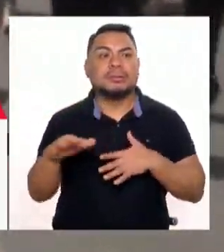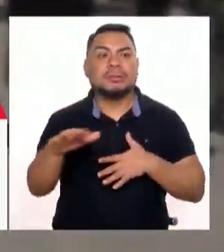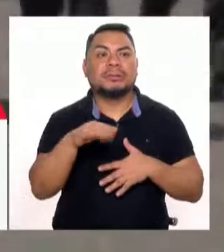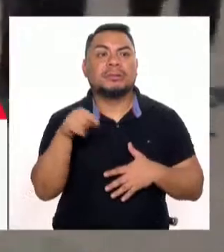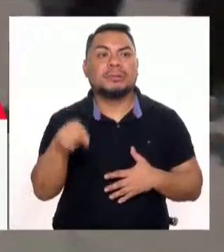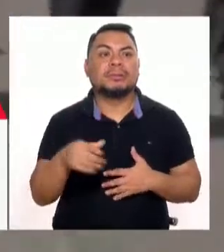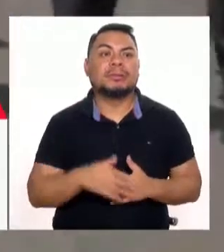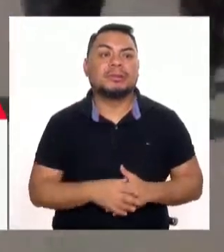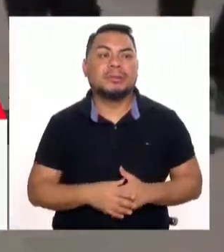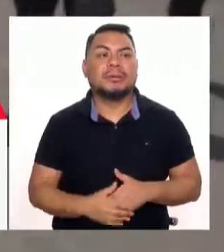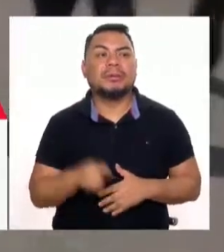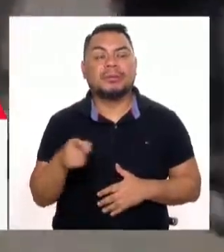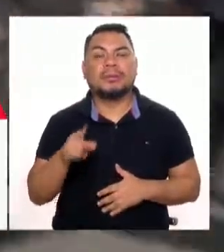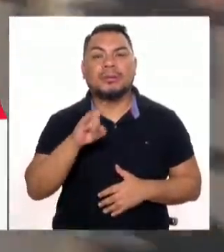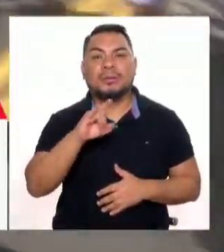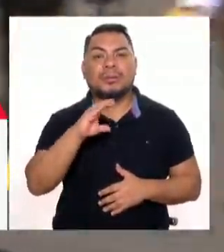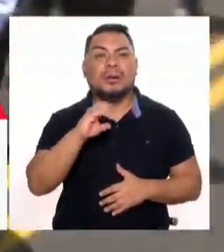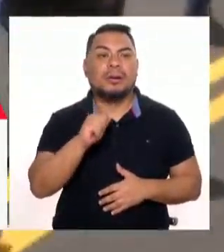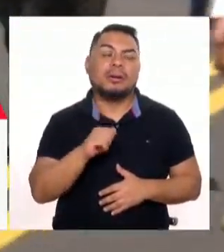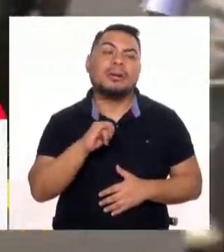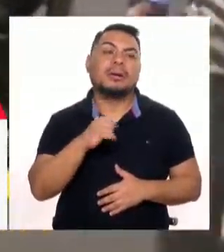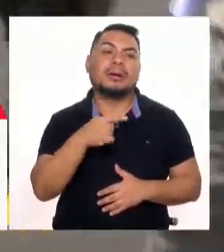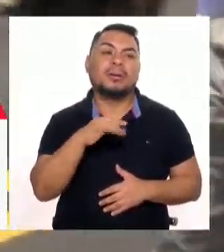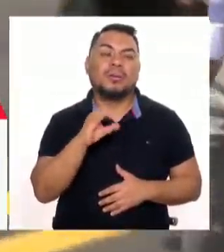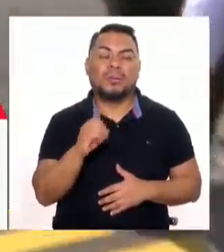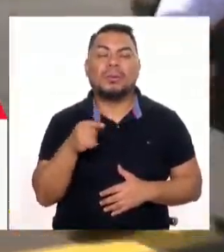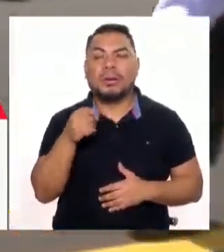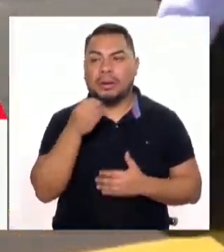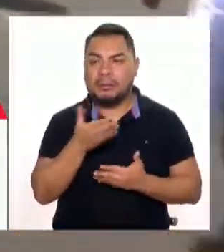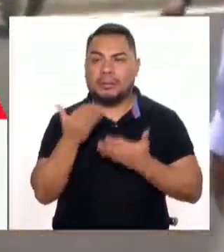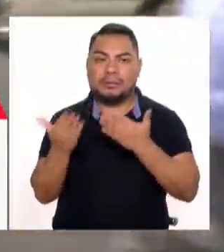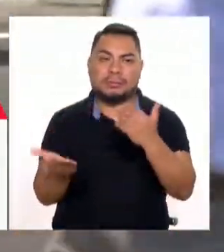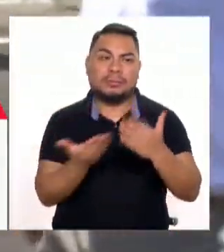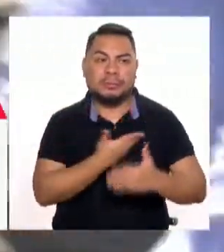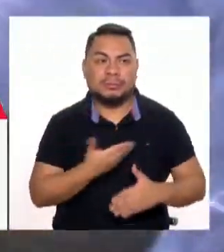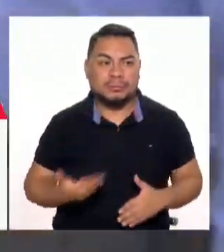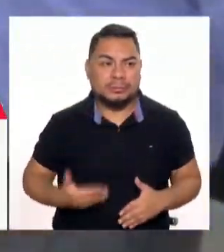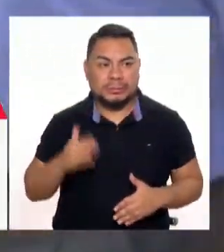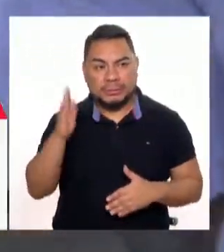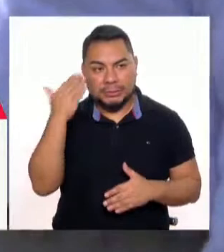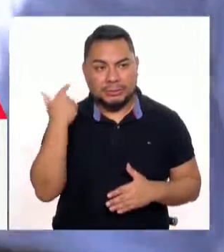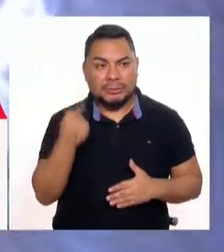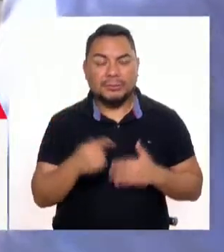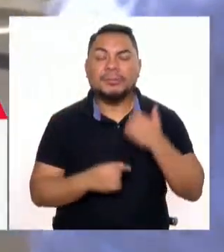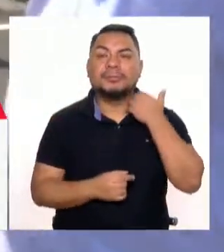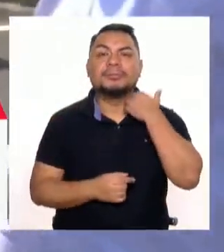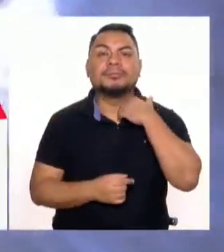de aucayaco quien dará la bienvenida a la presidenta Dina boluarte